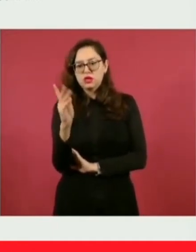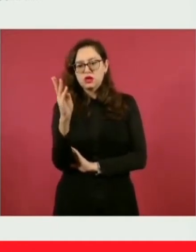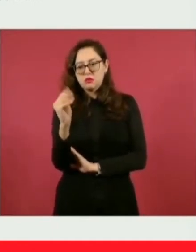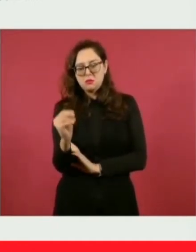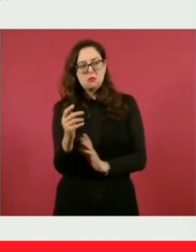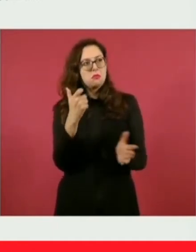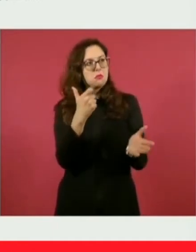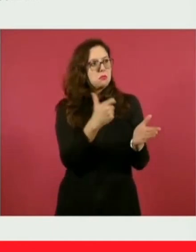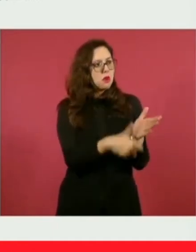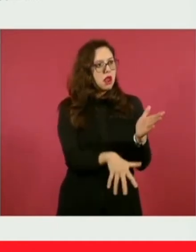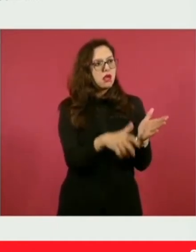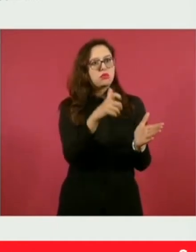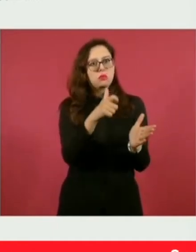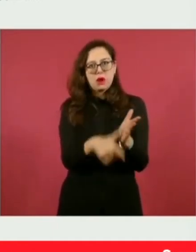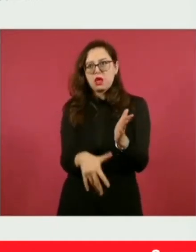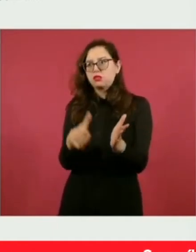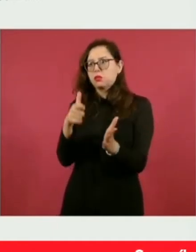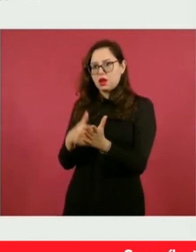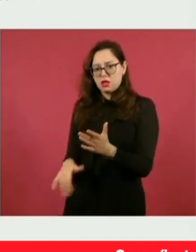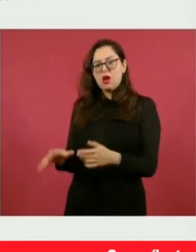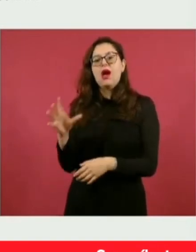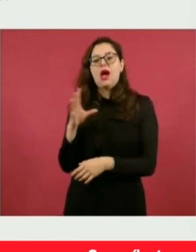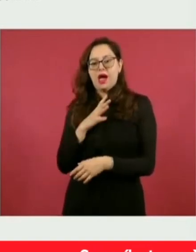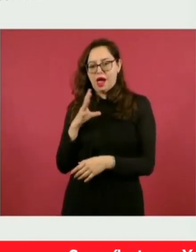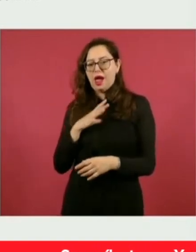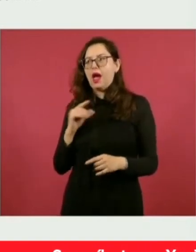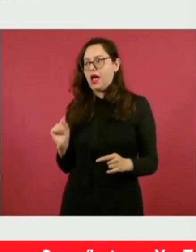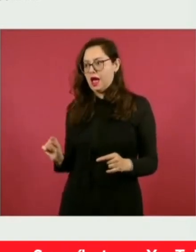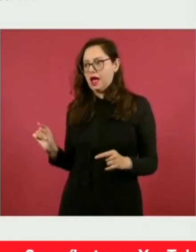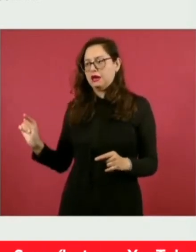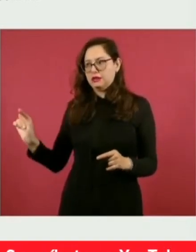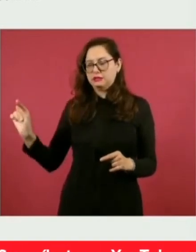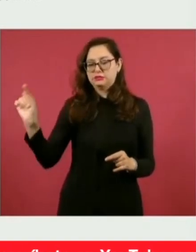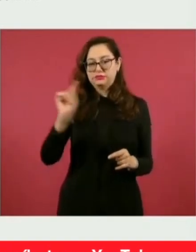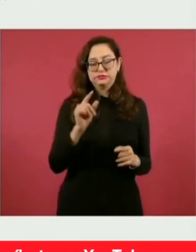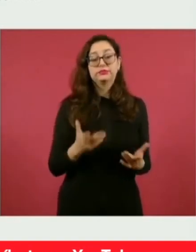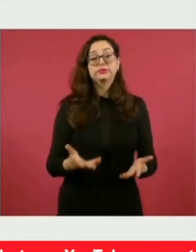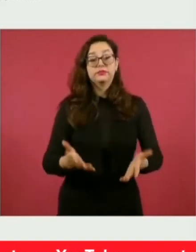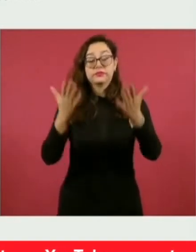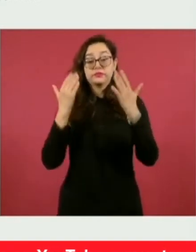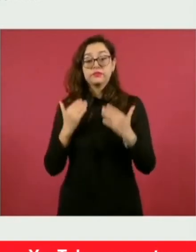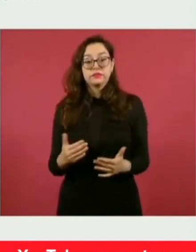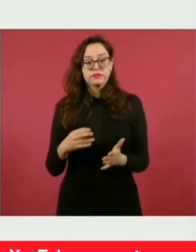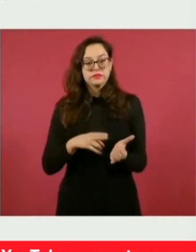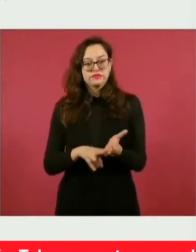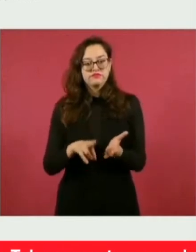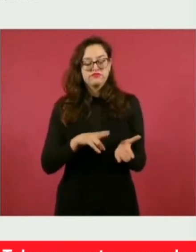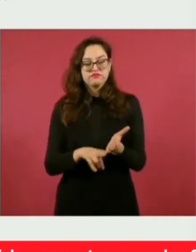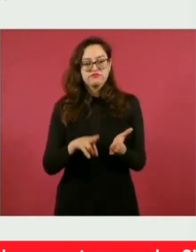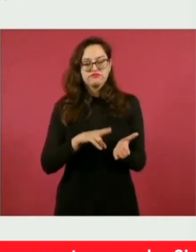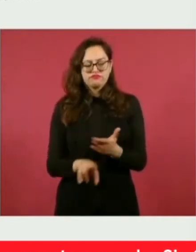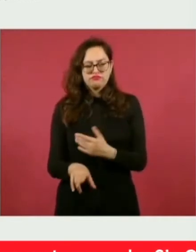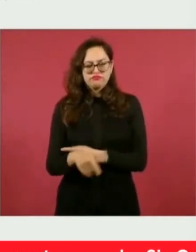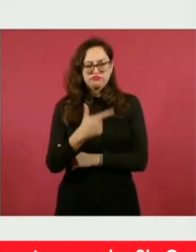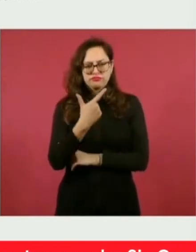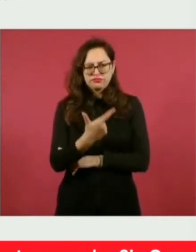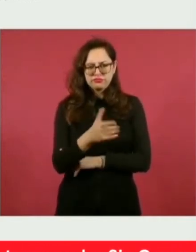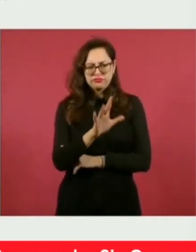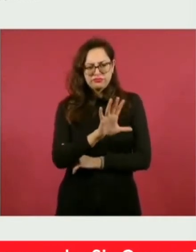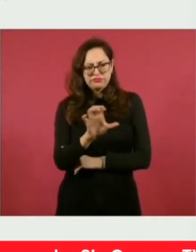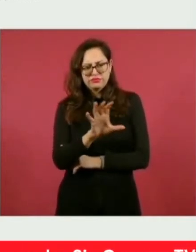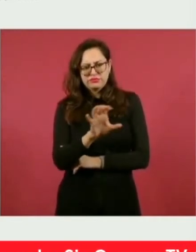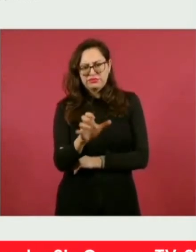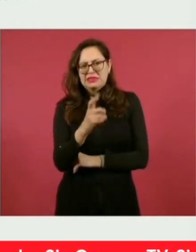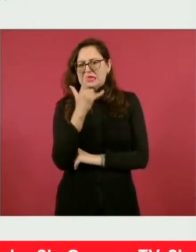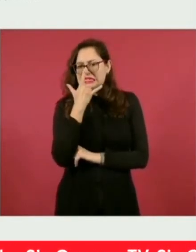promedio a nivel nacional. Tenemos ahora, en el caso del diésel, G500, seguramente algo pasó con